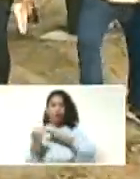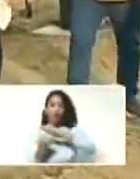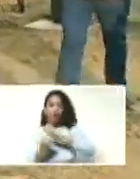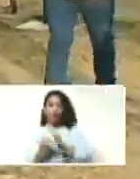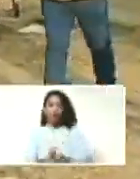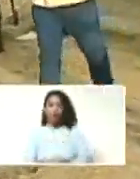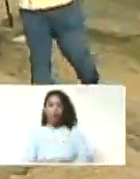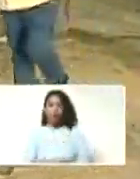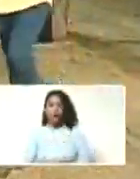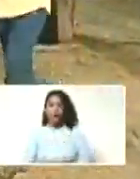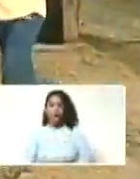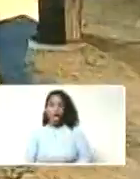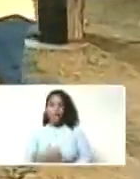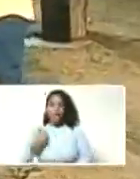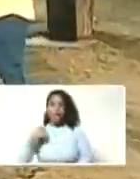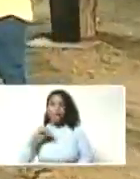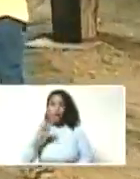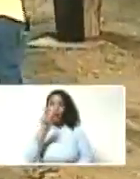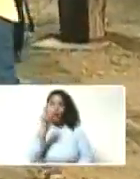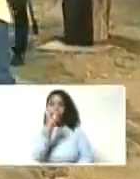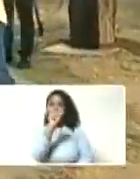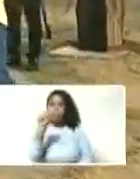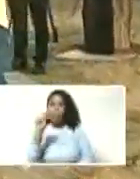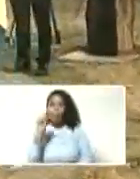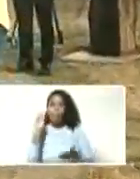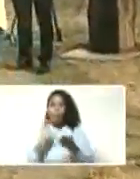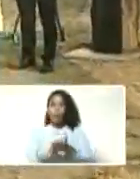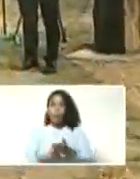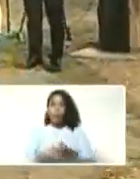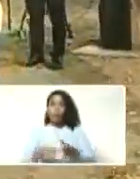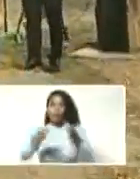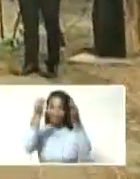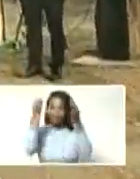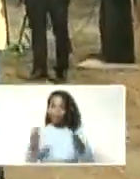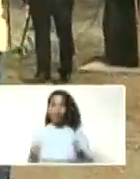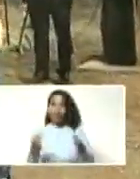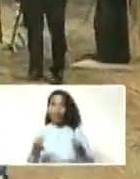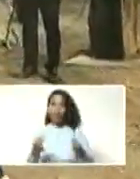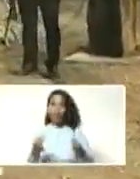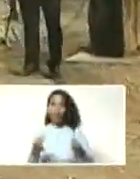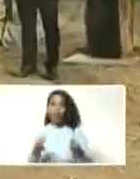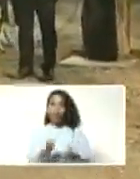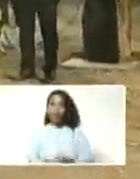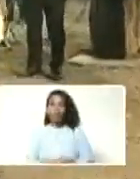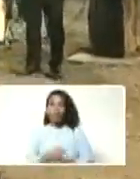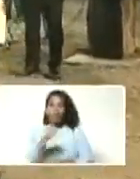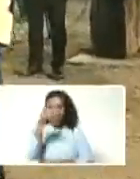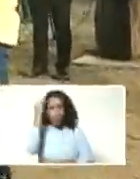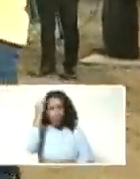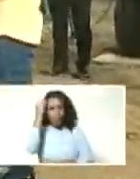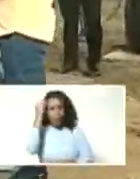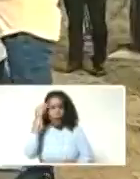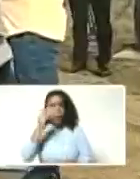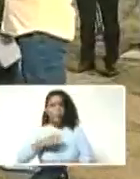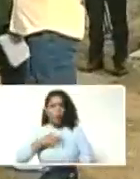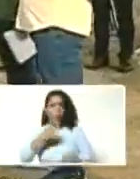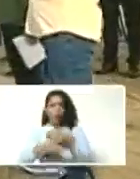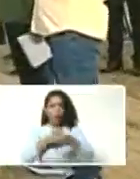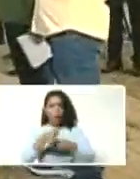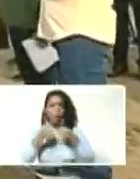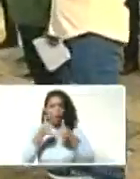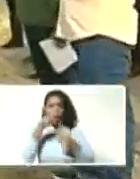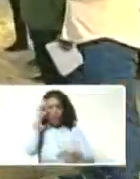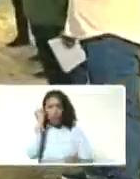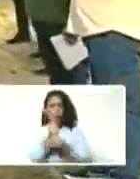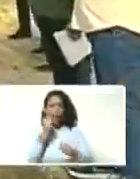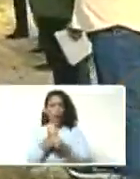tenemos 2 semanas para ponernos a tono, ¿verdad? Andri, ¿tú crees que lleguemos al punto?